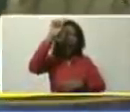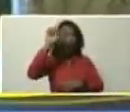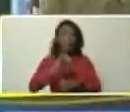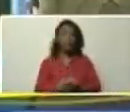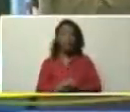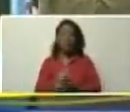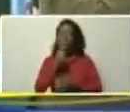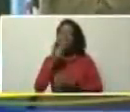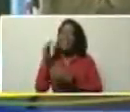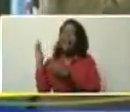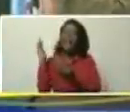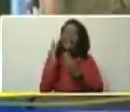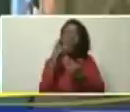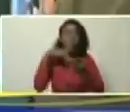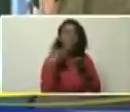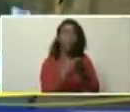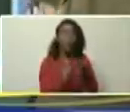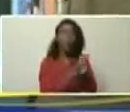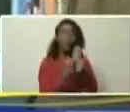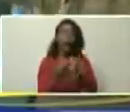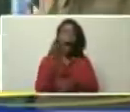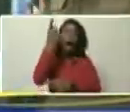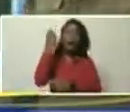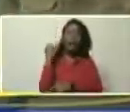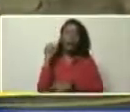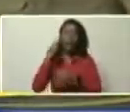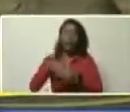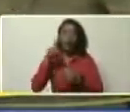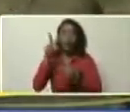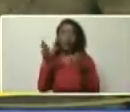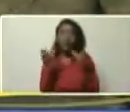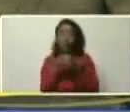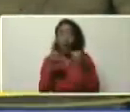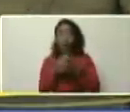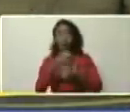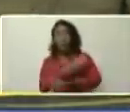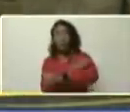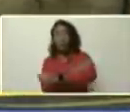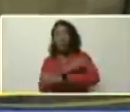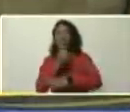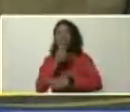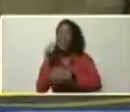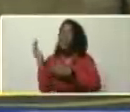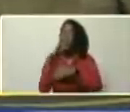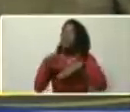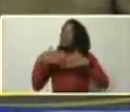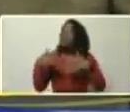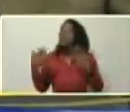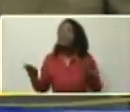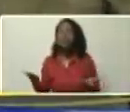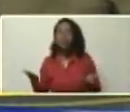¿Quién vino a presentar ayer la candidatura de un sector de las oposiciones en Venezuela? ¿Quién vino?